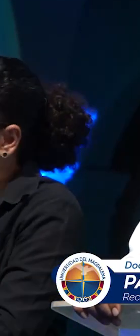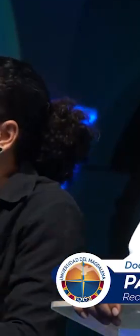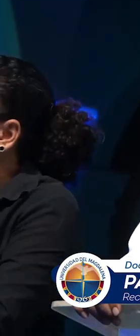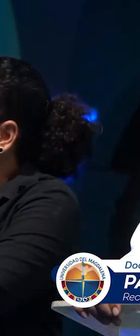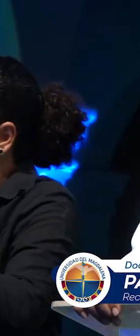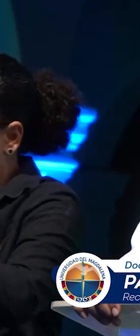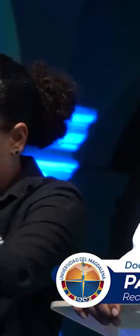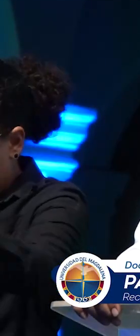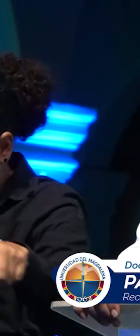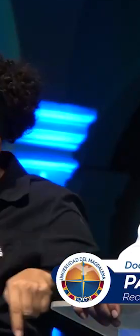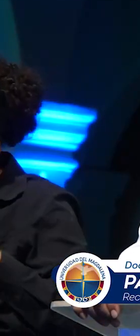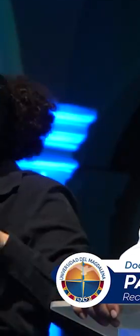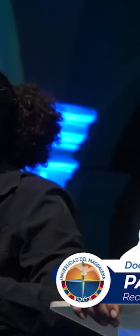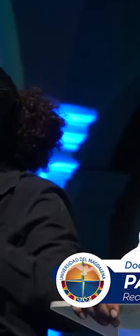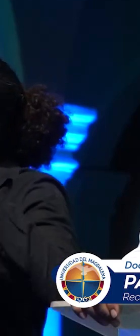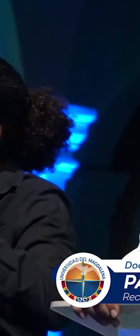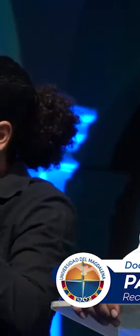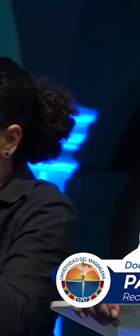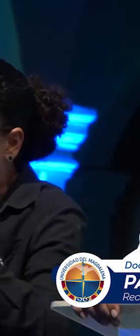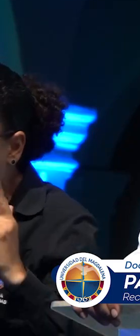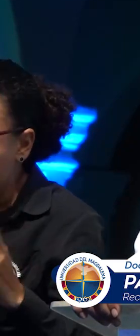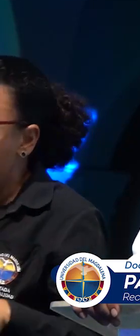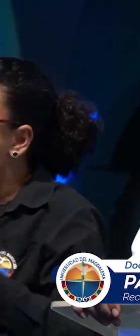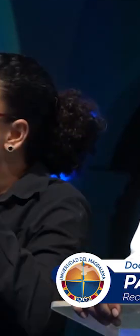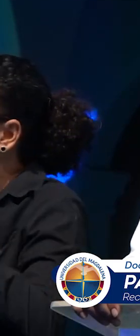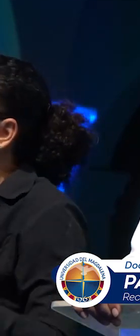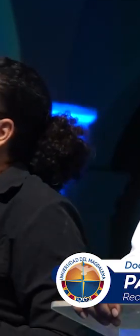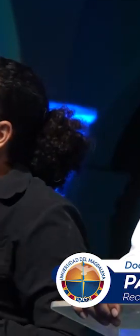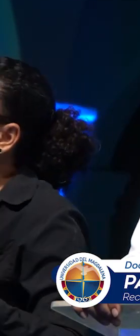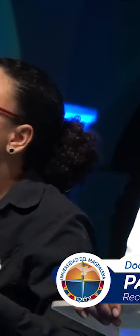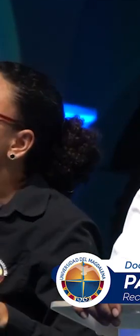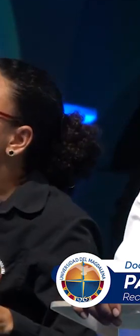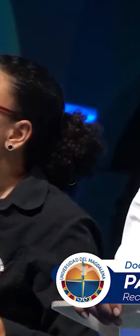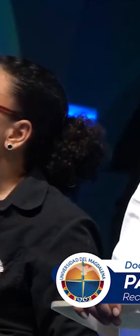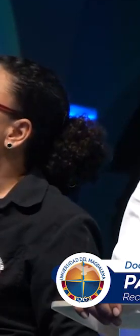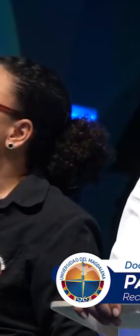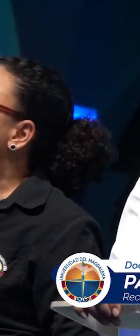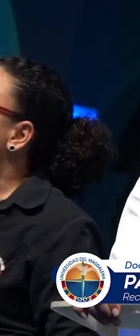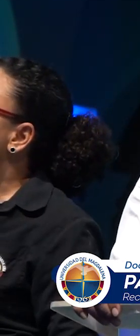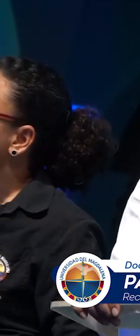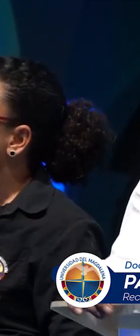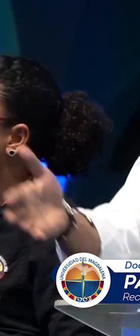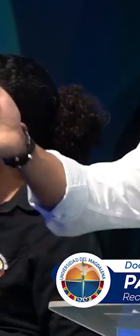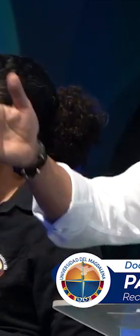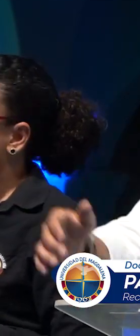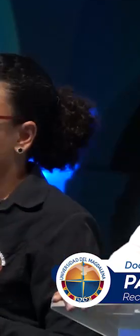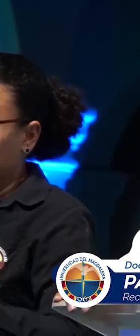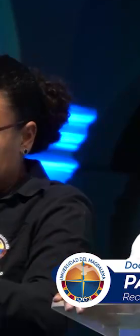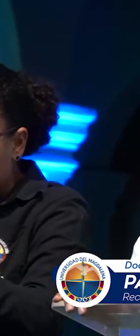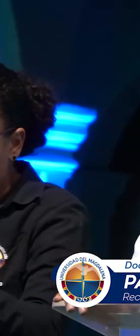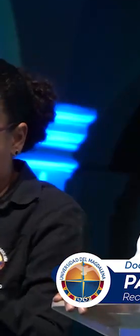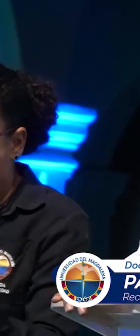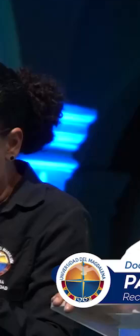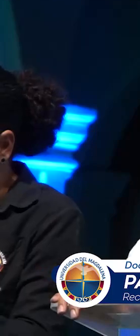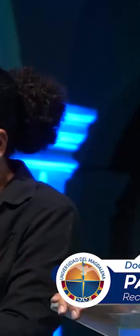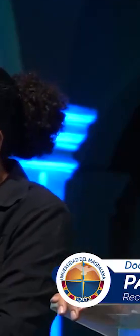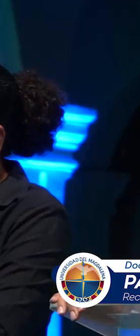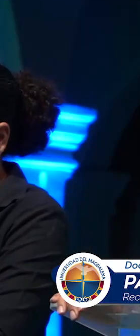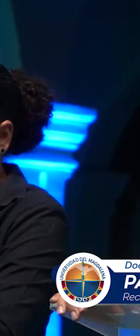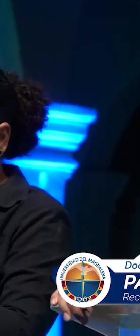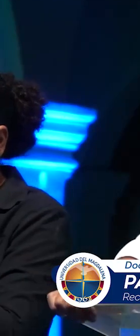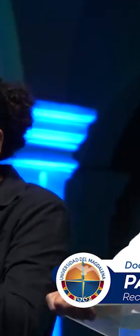lockers, abanicos, y le sobraron 20 millones, y lo terminaron a tiempo, sin ningún adicional. Es una cosa impresionante, y dije,